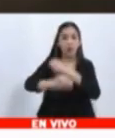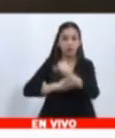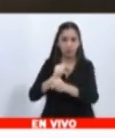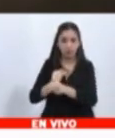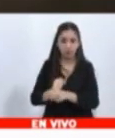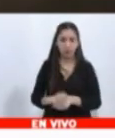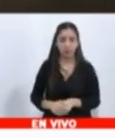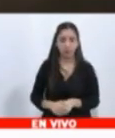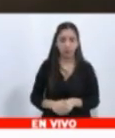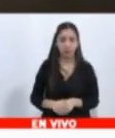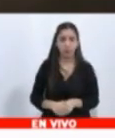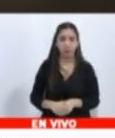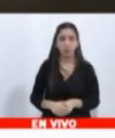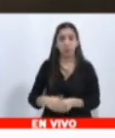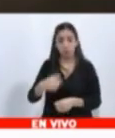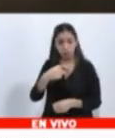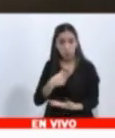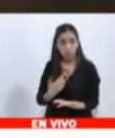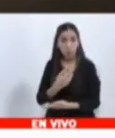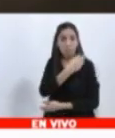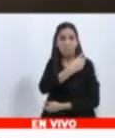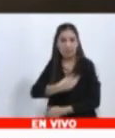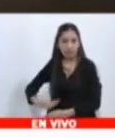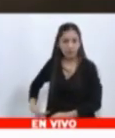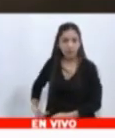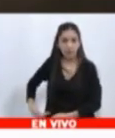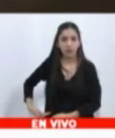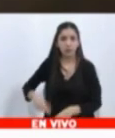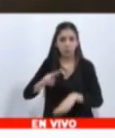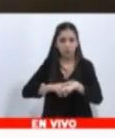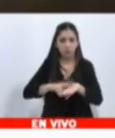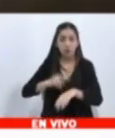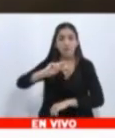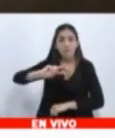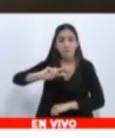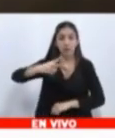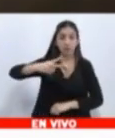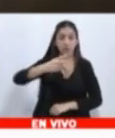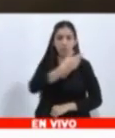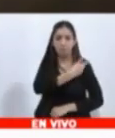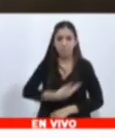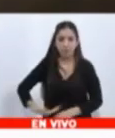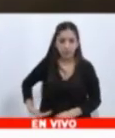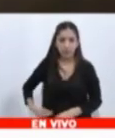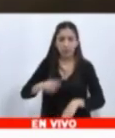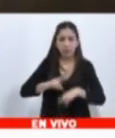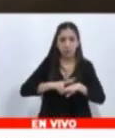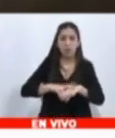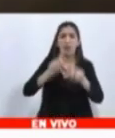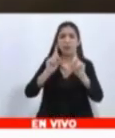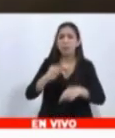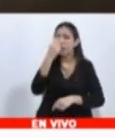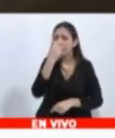4 años. Desde el presidente de la República, el vicepresidente de la